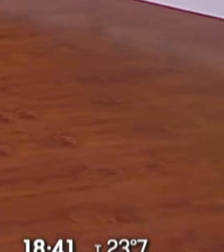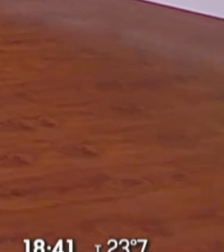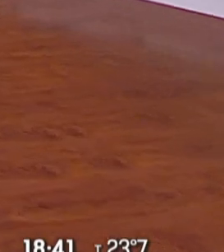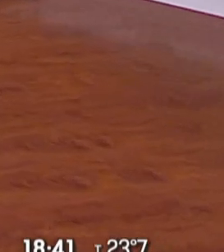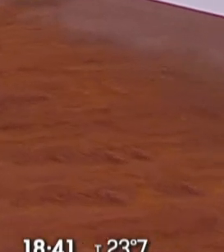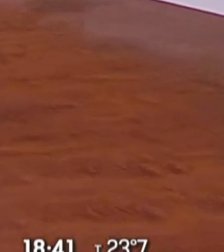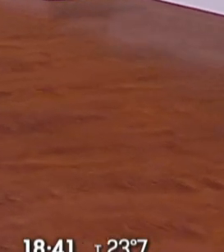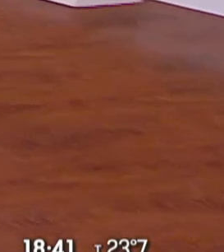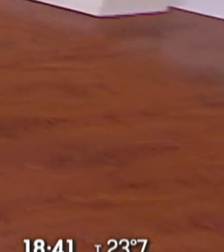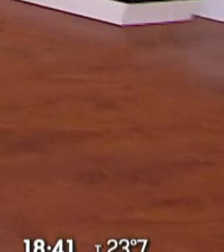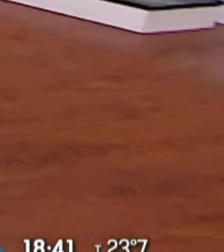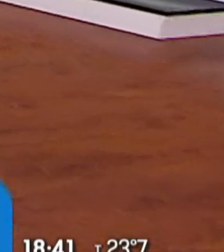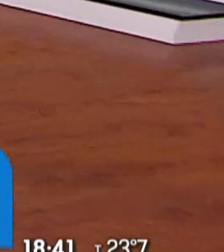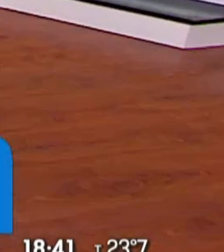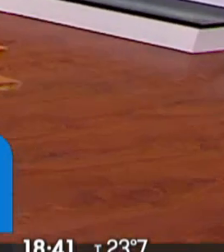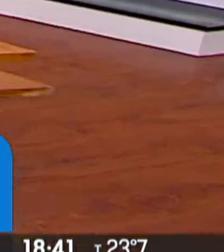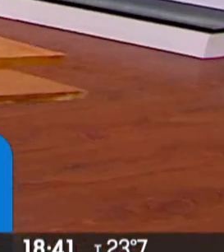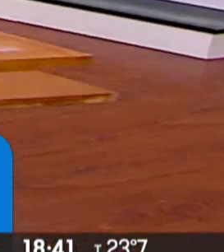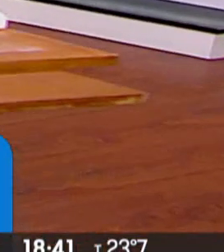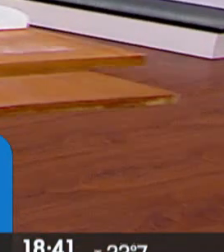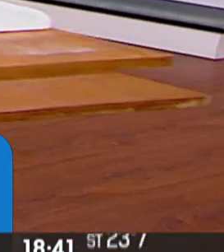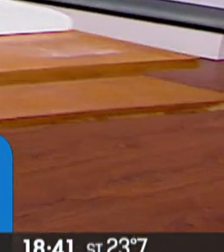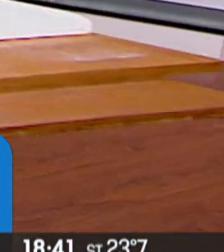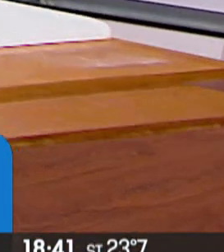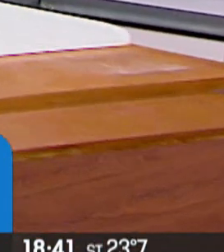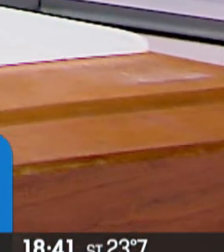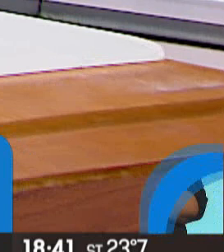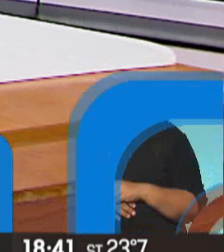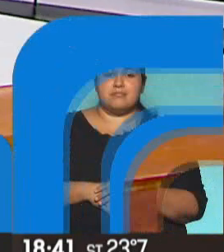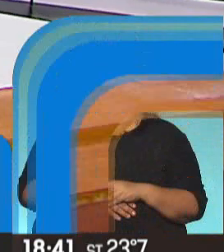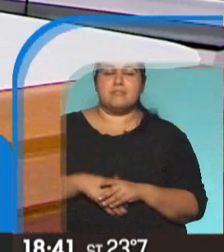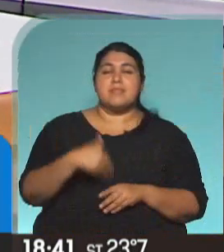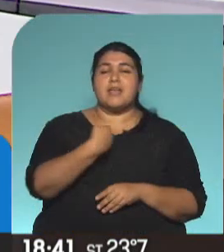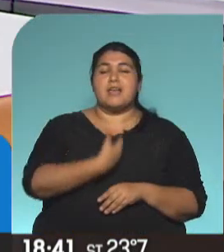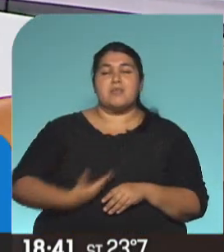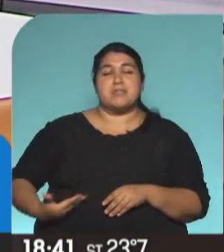Y el presidente Alberto Fernández fue consultado sobre la represión policial en la provincia de